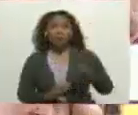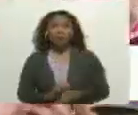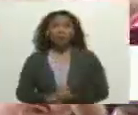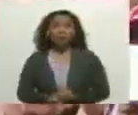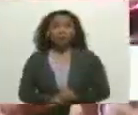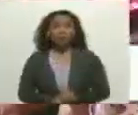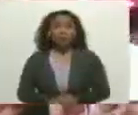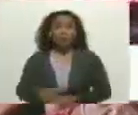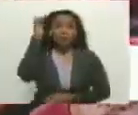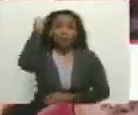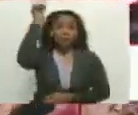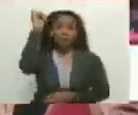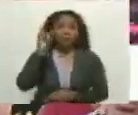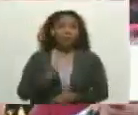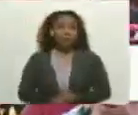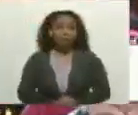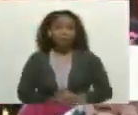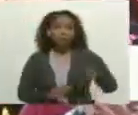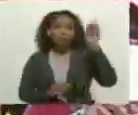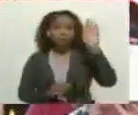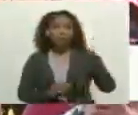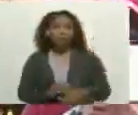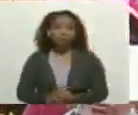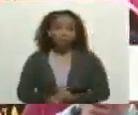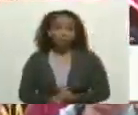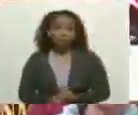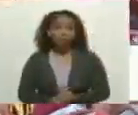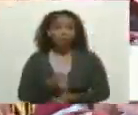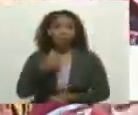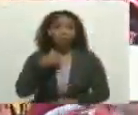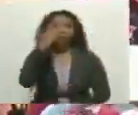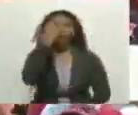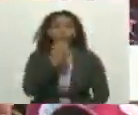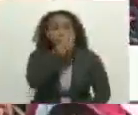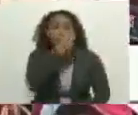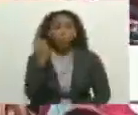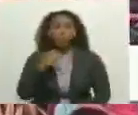Por Yaracuy, lo juro. Y me comprometo